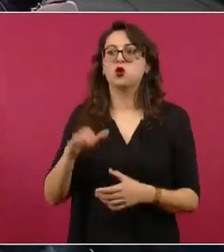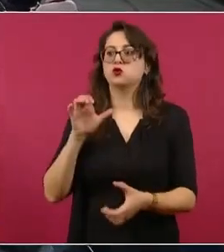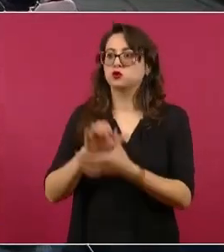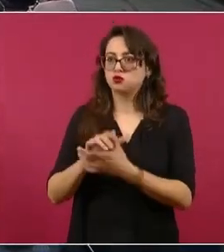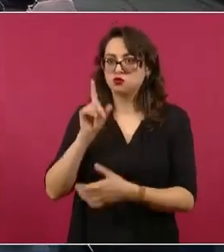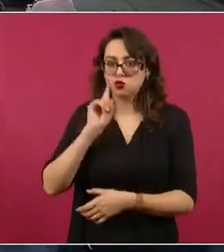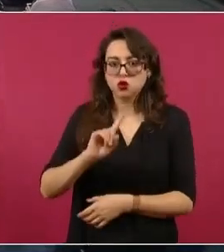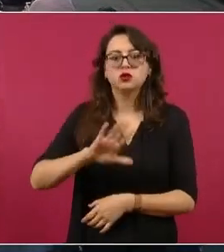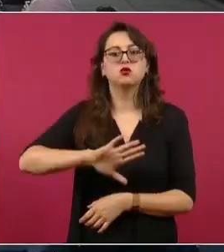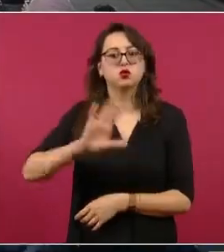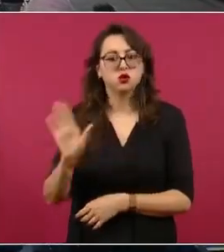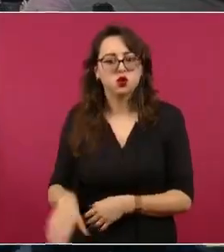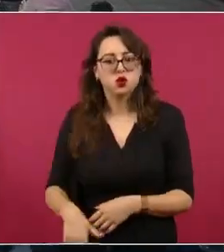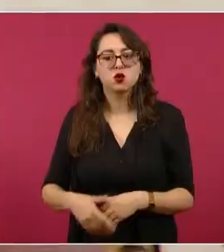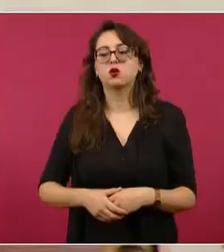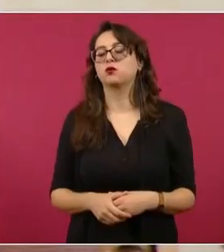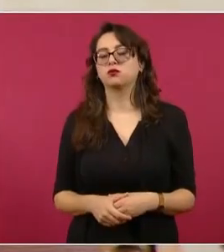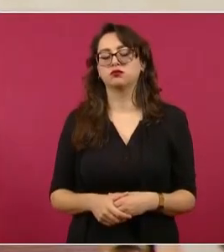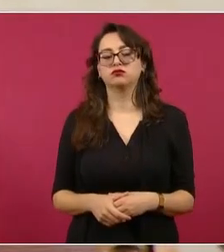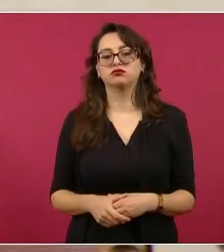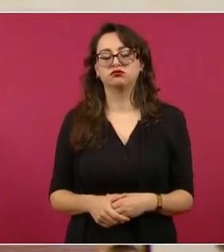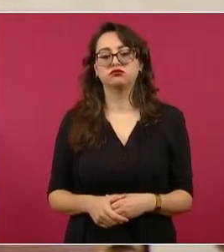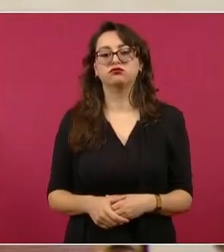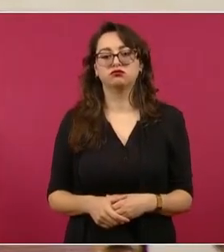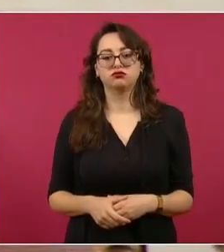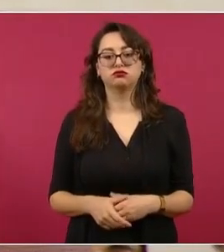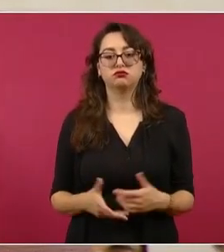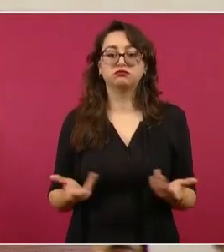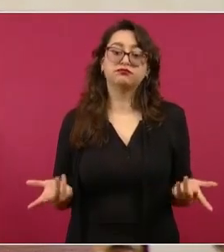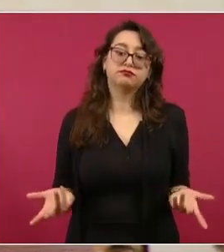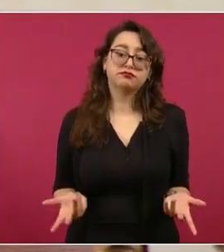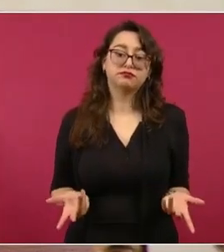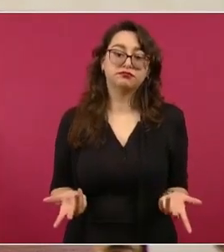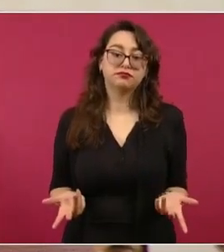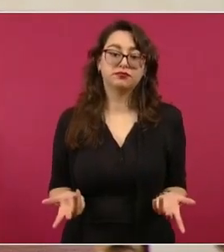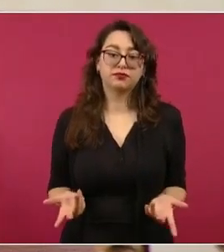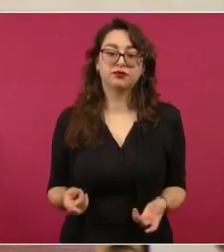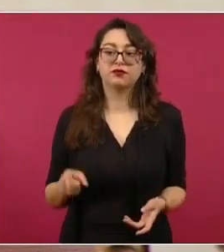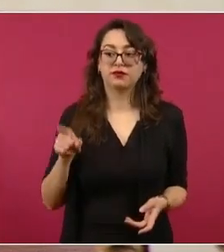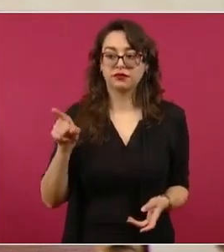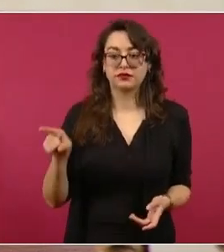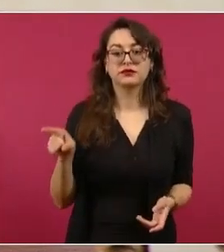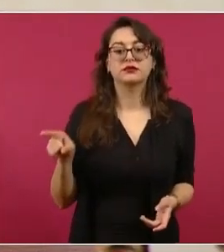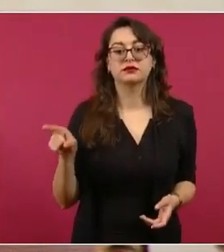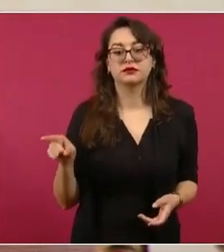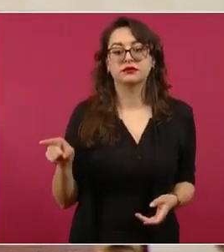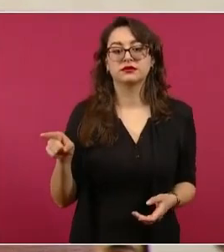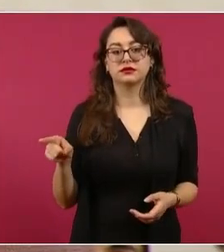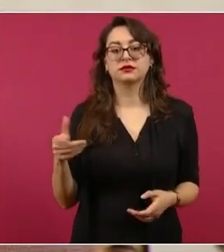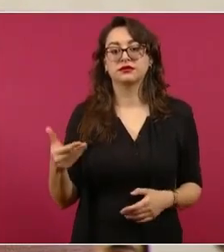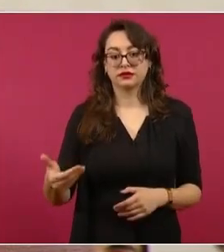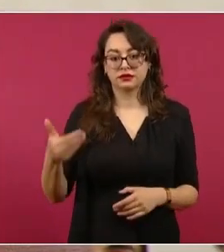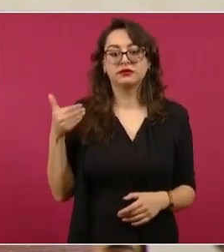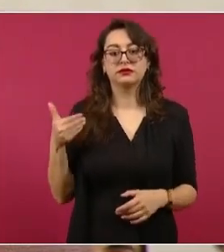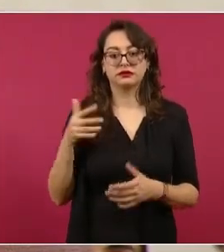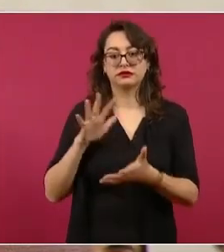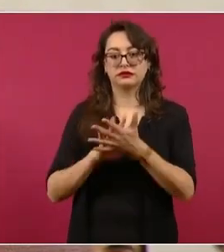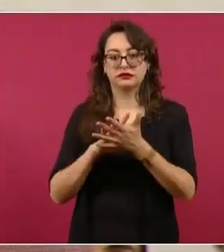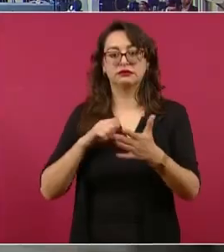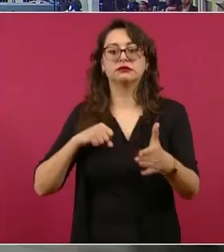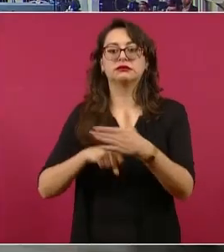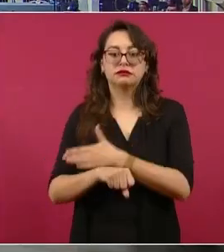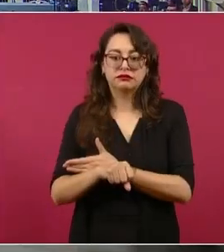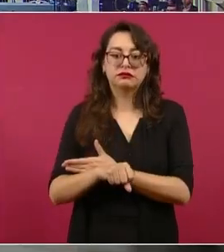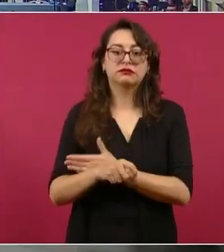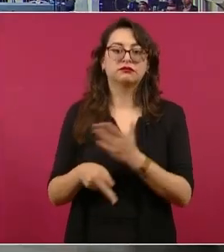esposa, don Carlos Madrazo, que ya había estado en la cárcel también por opositor.